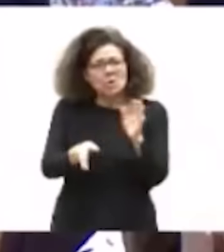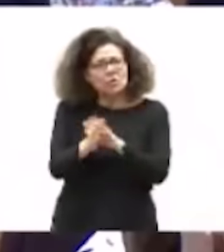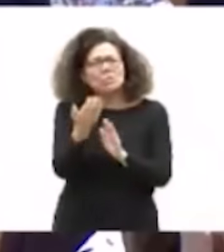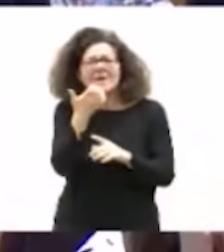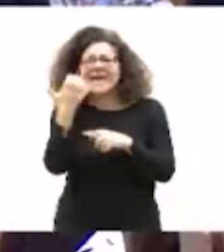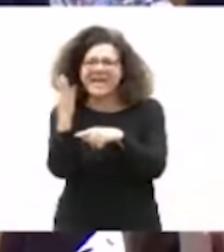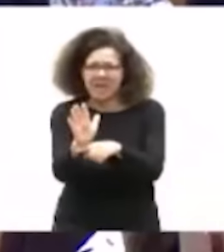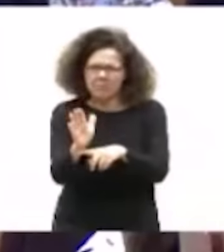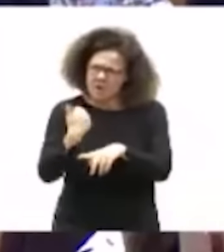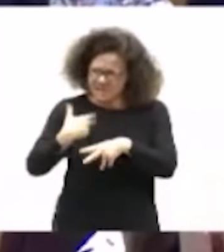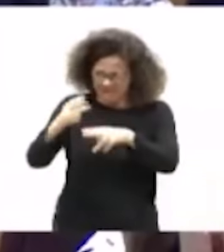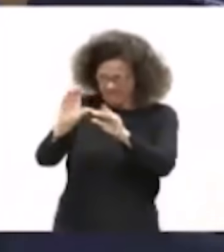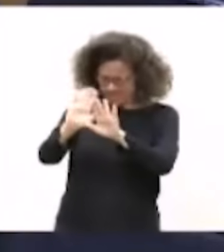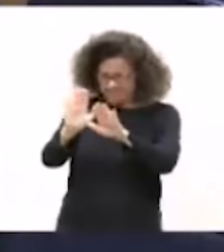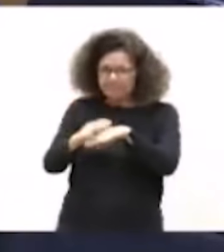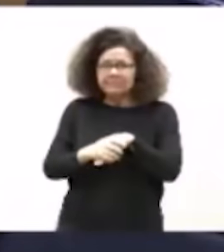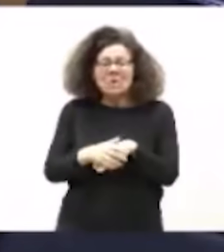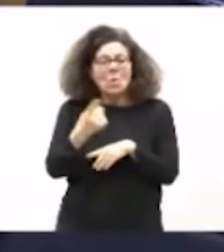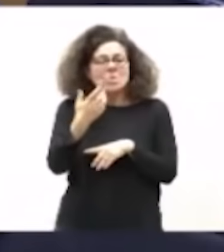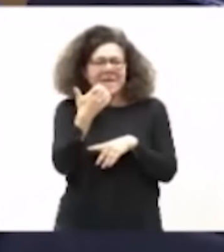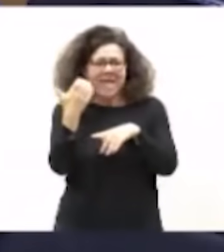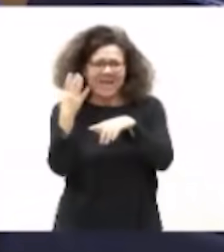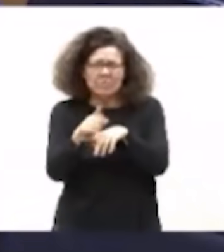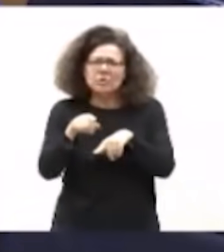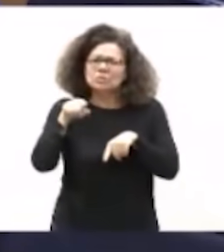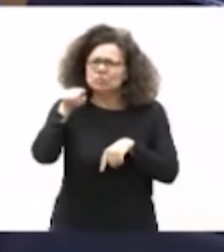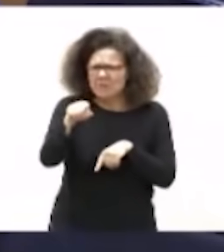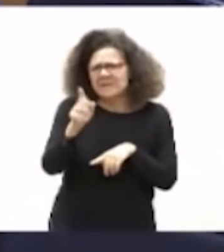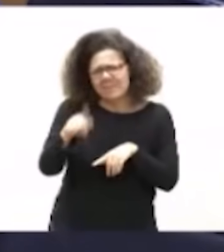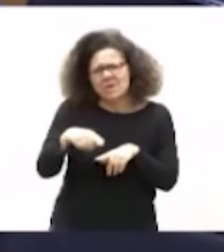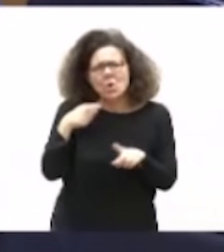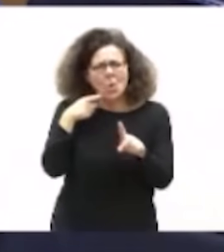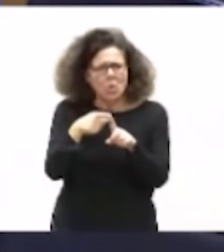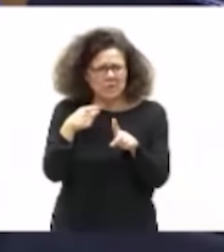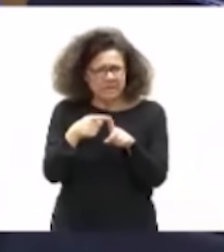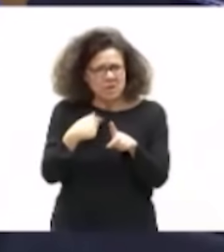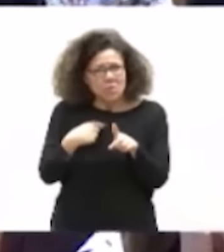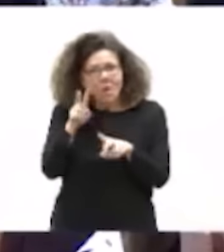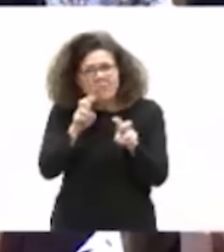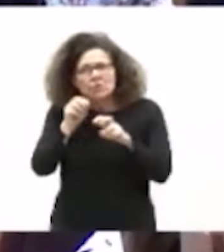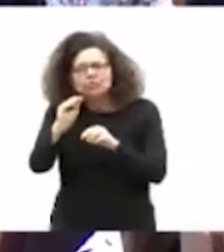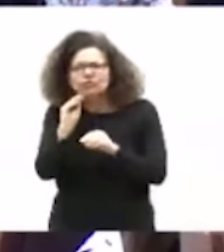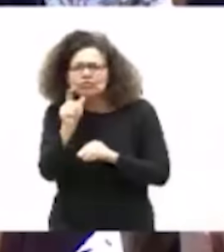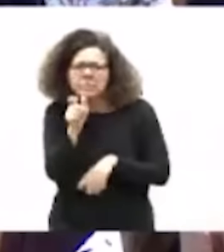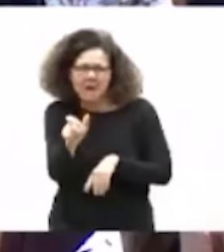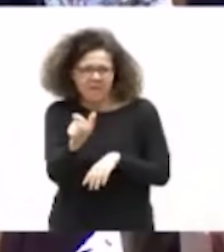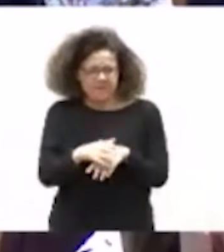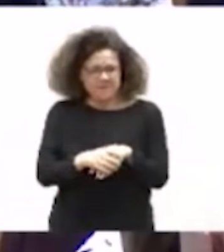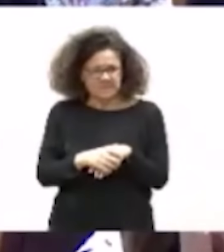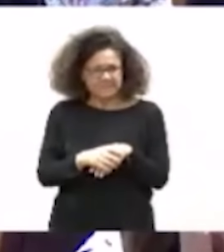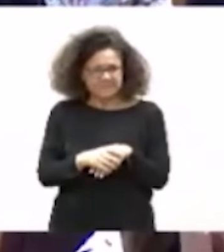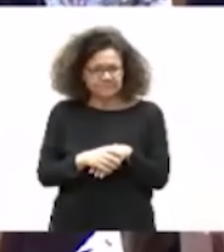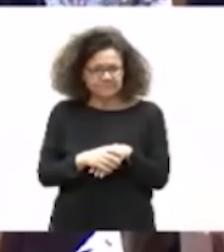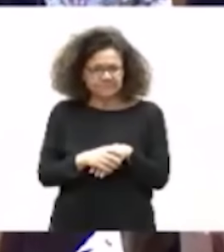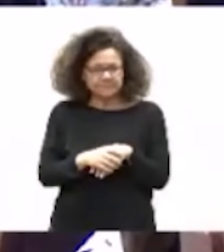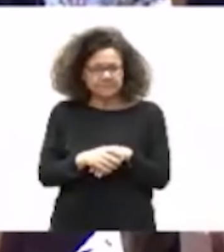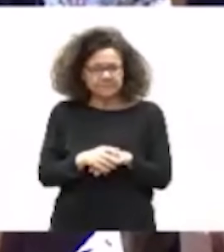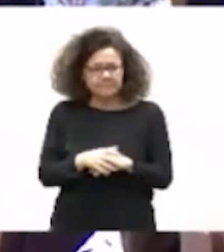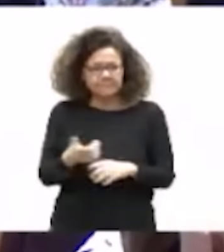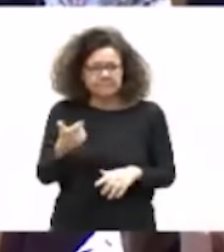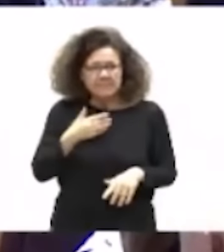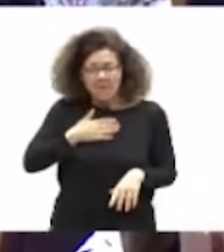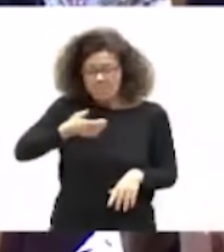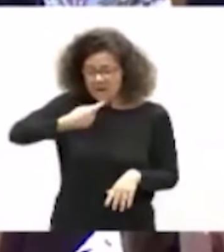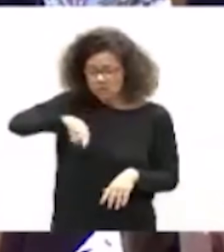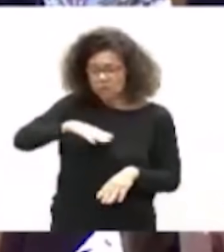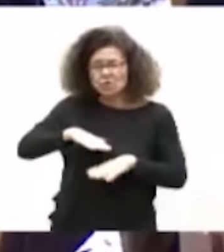con un ejemplo y ya lo termino, señor presidente. Un ejemplo de los que usted utiliza. Me repito a sus palabras. Chusco lo llamó el ejemplo. Bien, mire, para nosotros